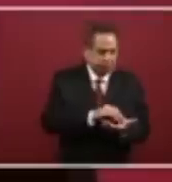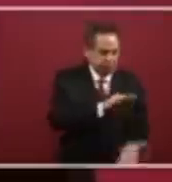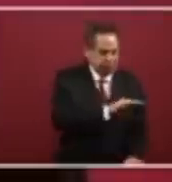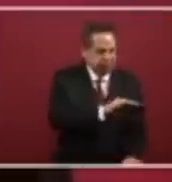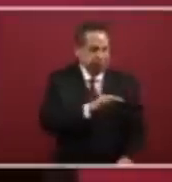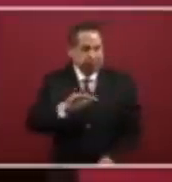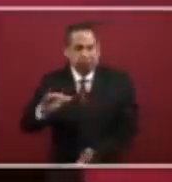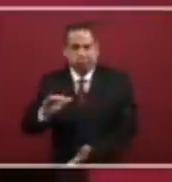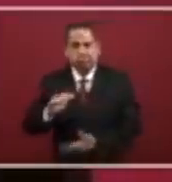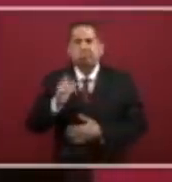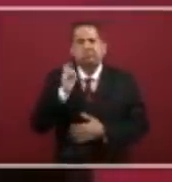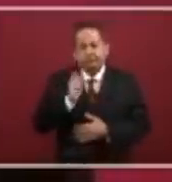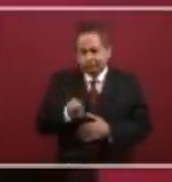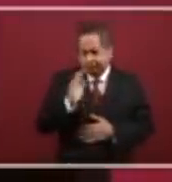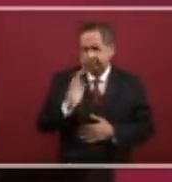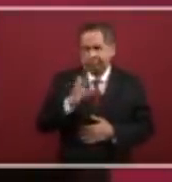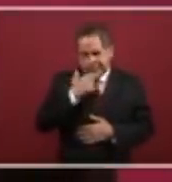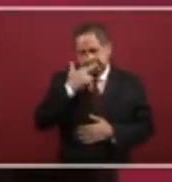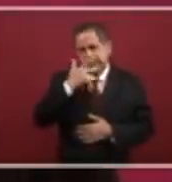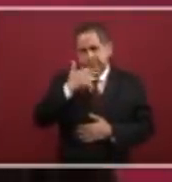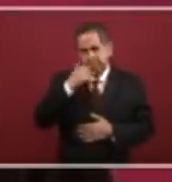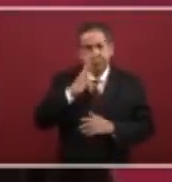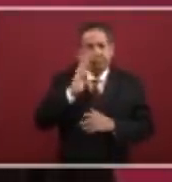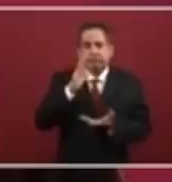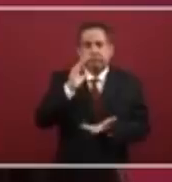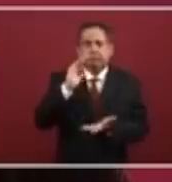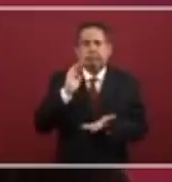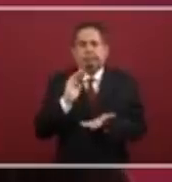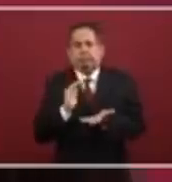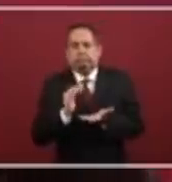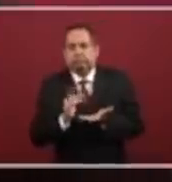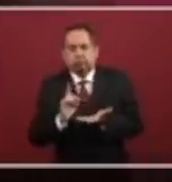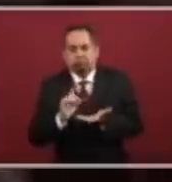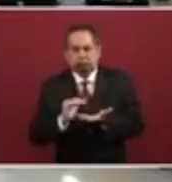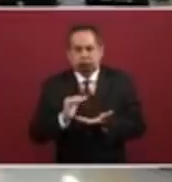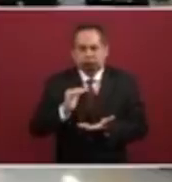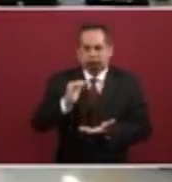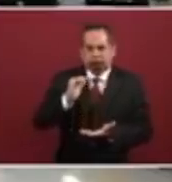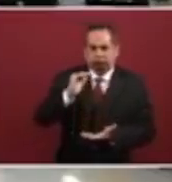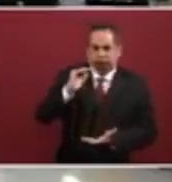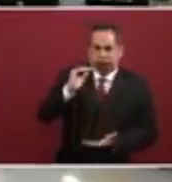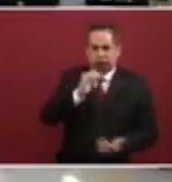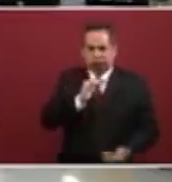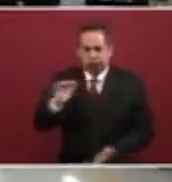de una estabilización en la caída y un pequeño incremento.